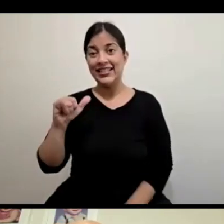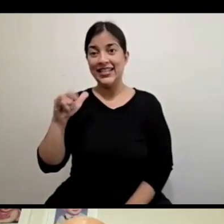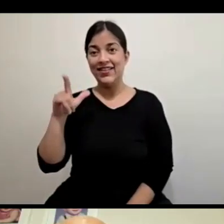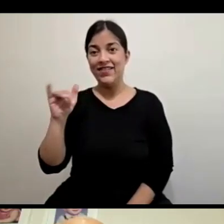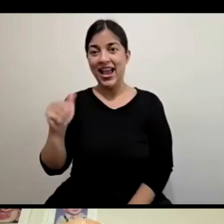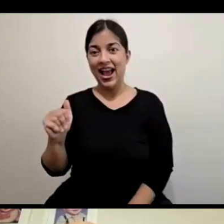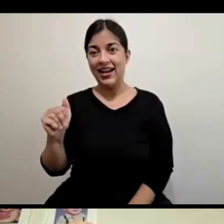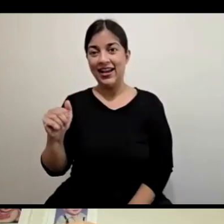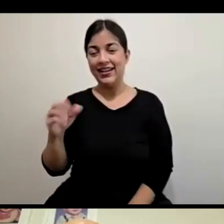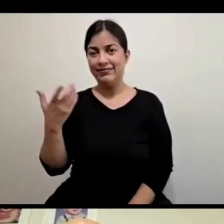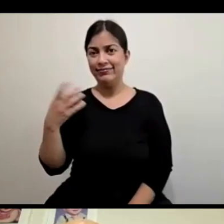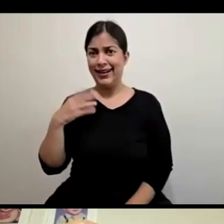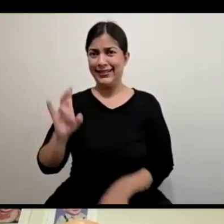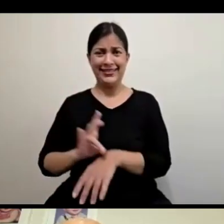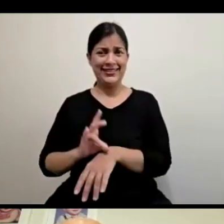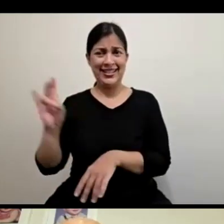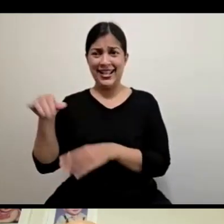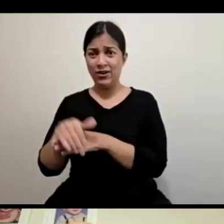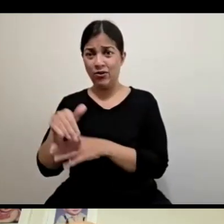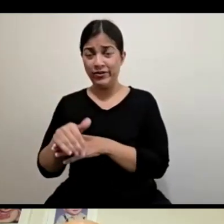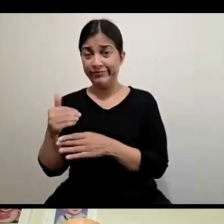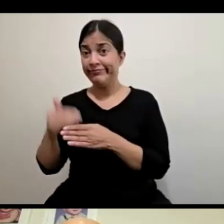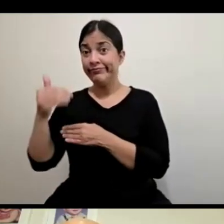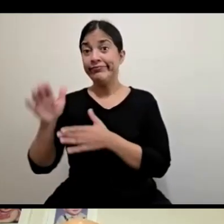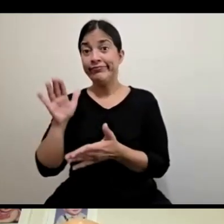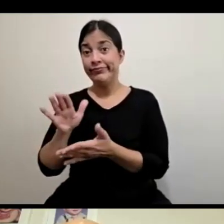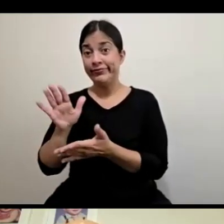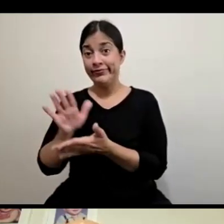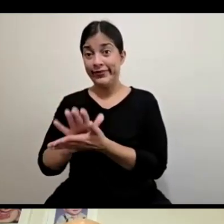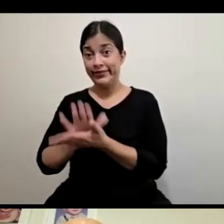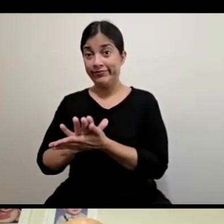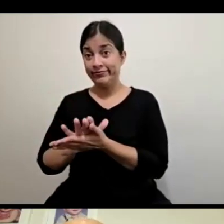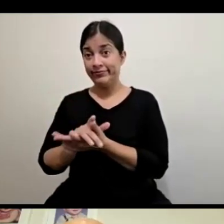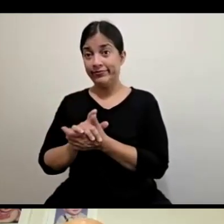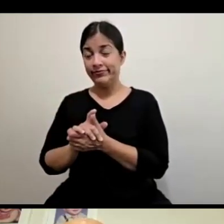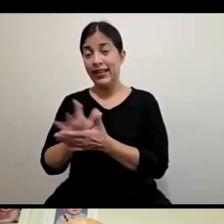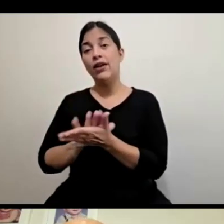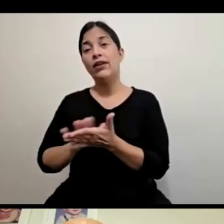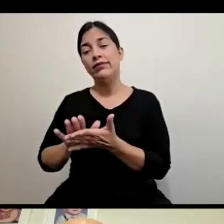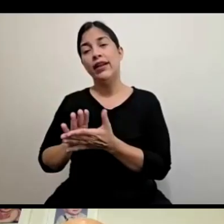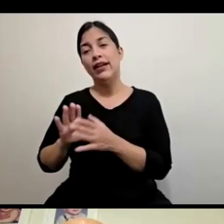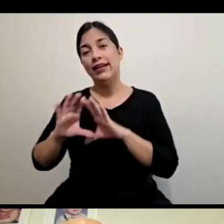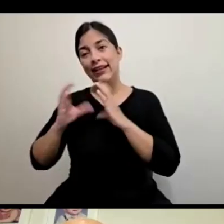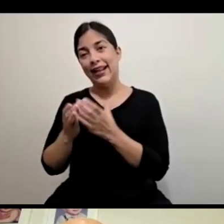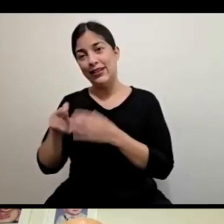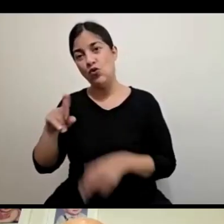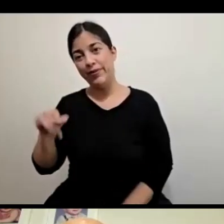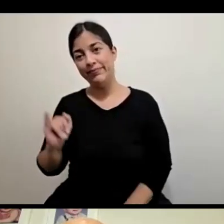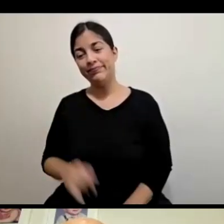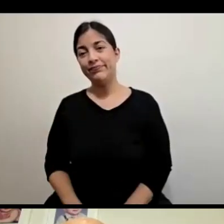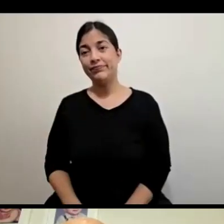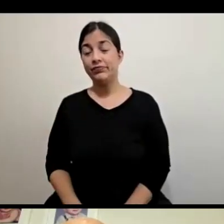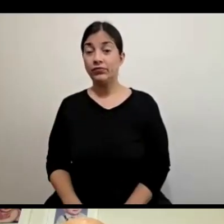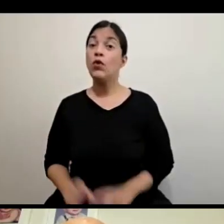noche, en un día de semana, después que salimos de la UPI, nos fuimos a las audiciones. y